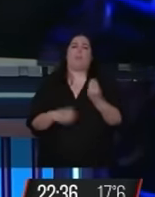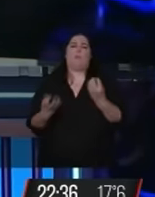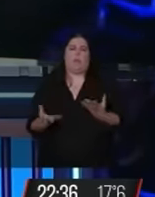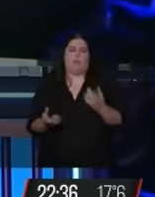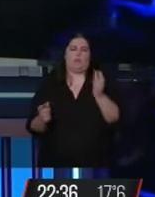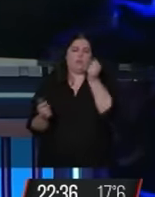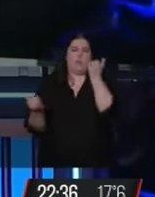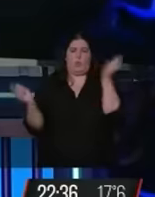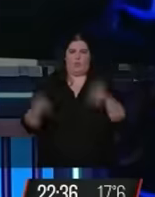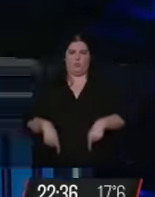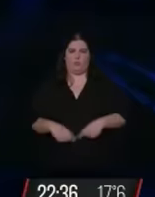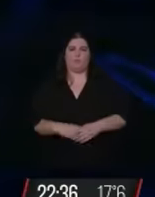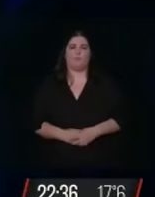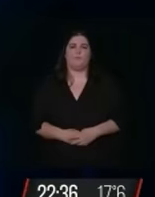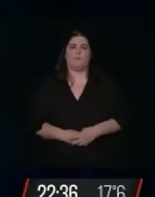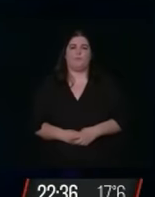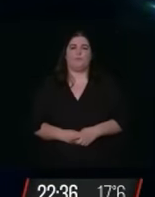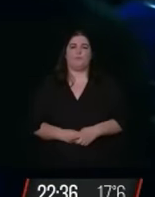volvemos.